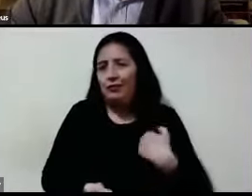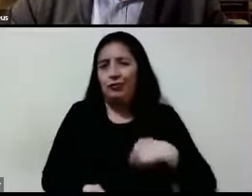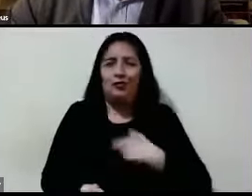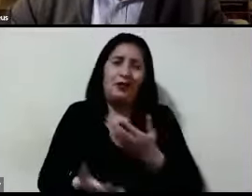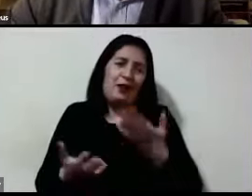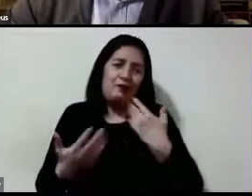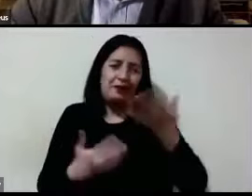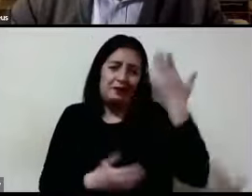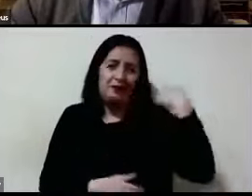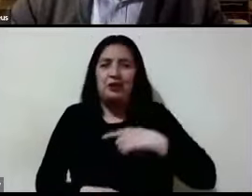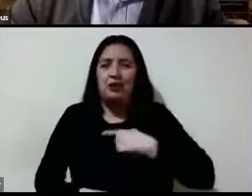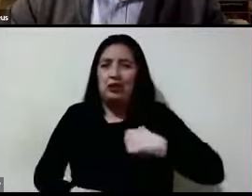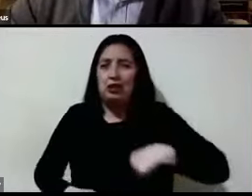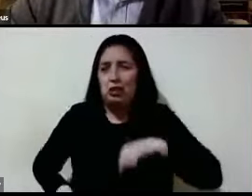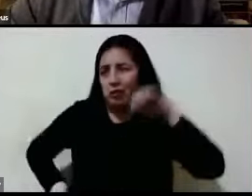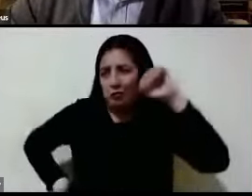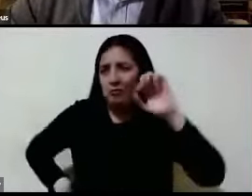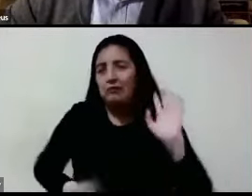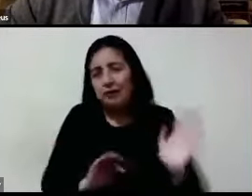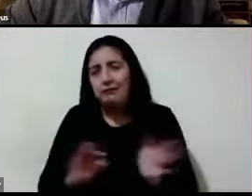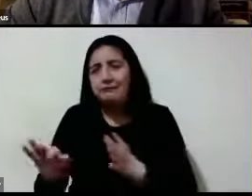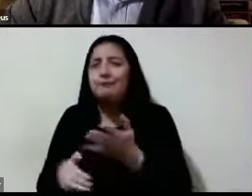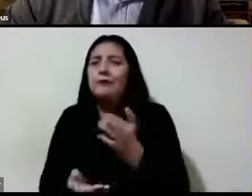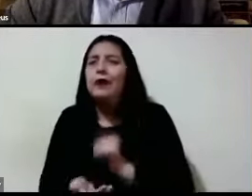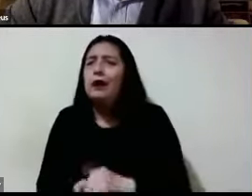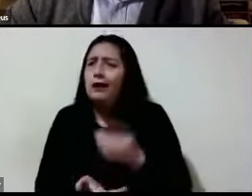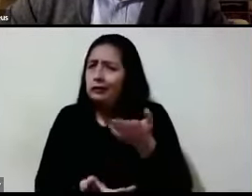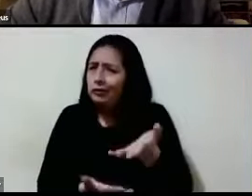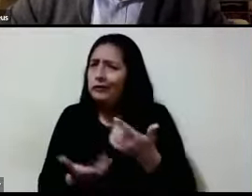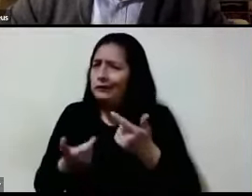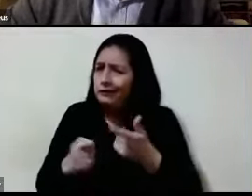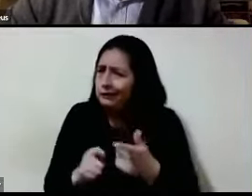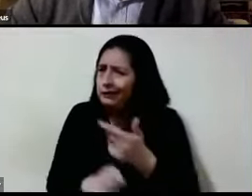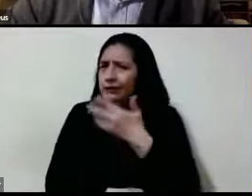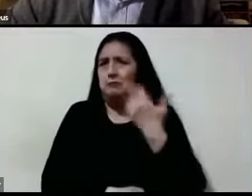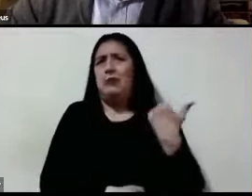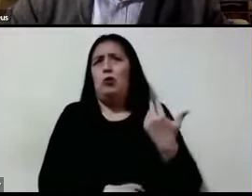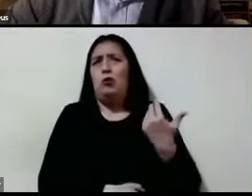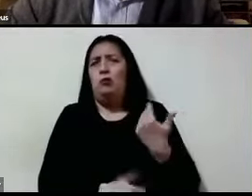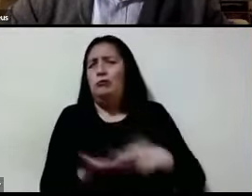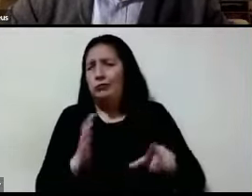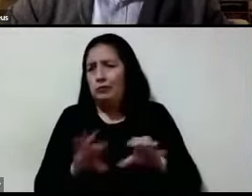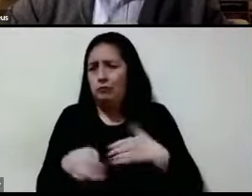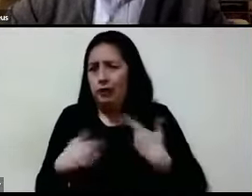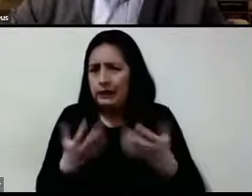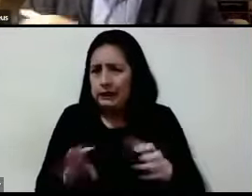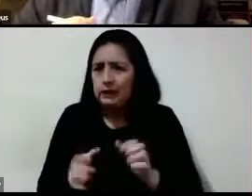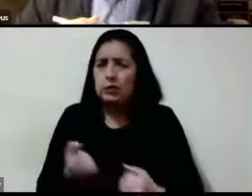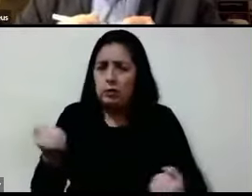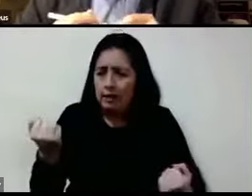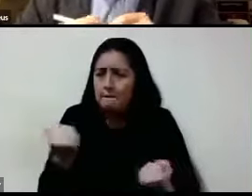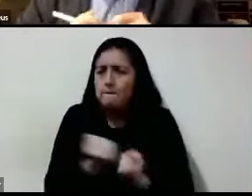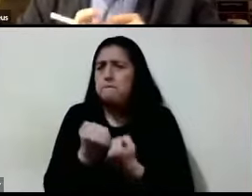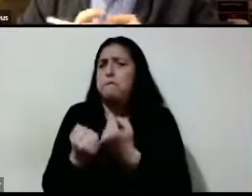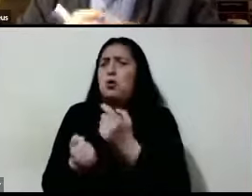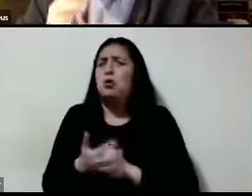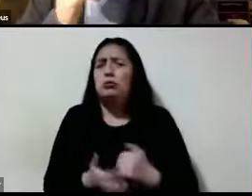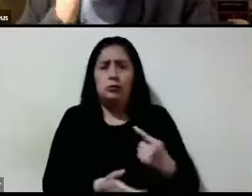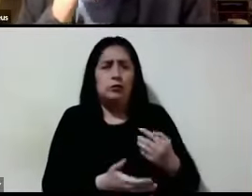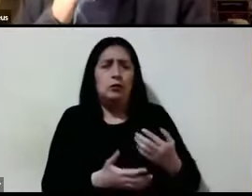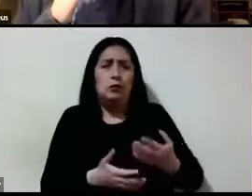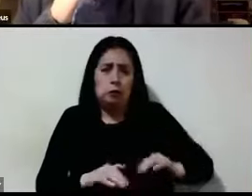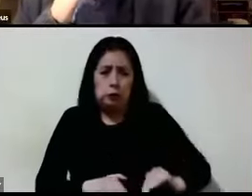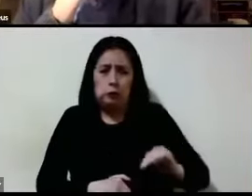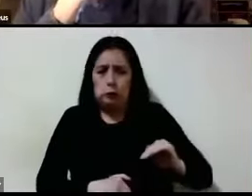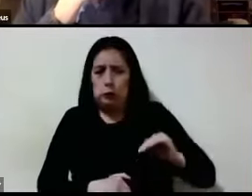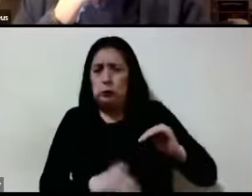hablando de Superman. De tal modo que él trata de hacer su mejor papel. y con el apoyo en los primeros años de vida de